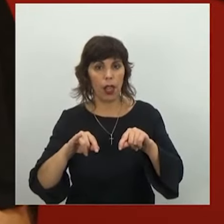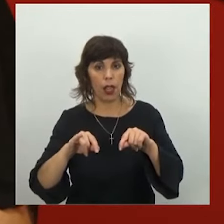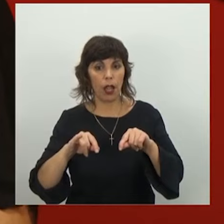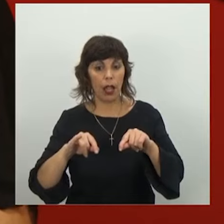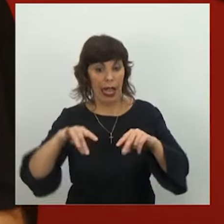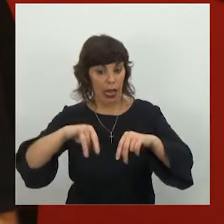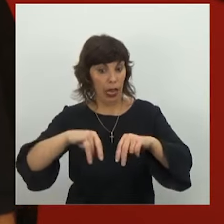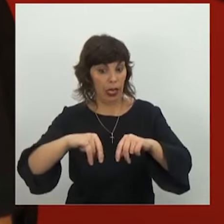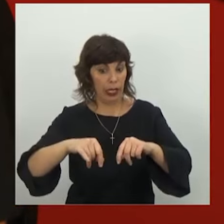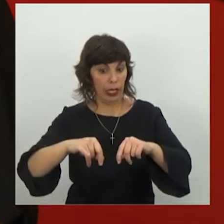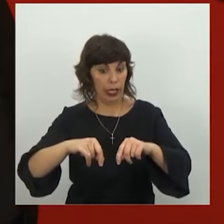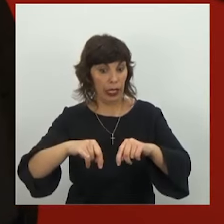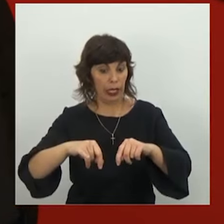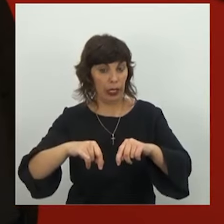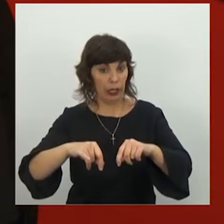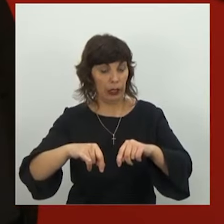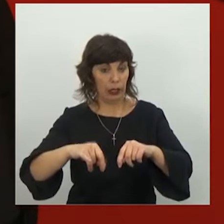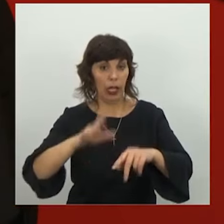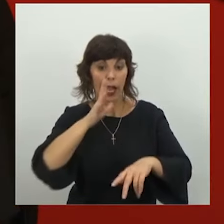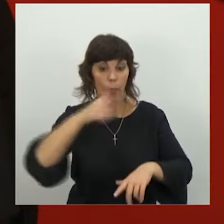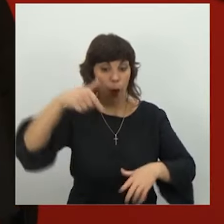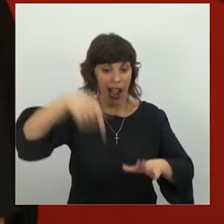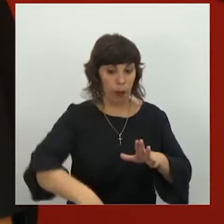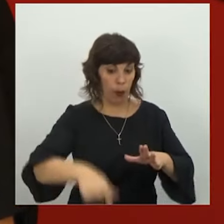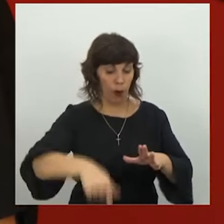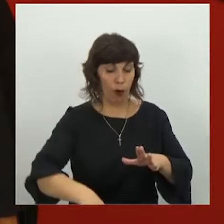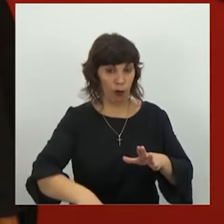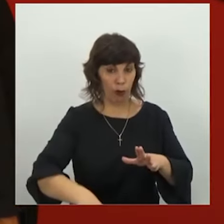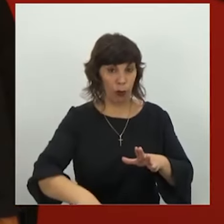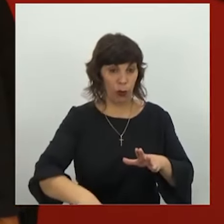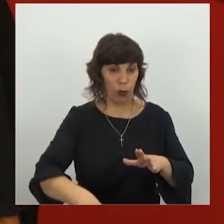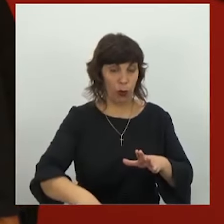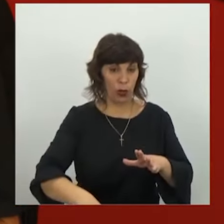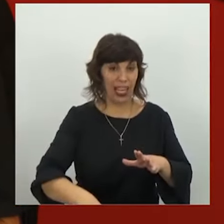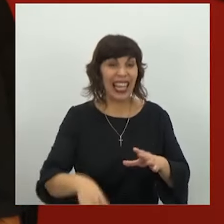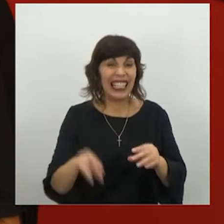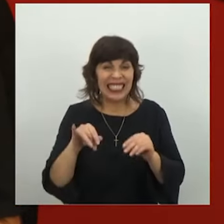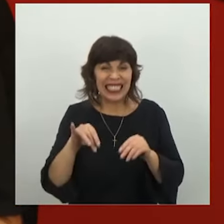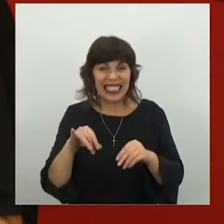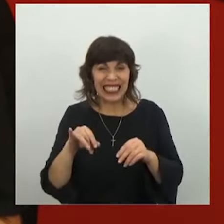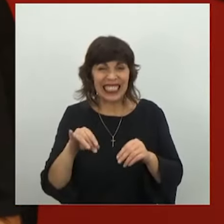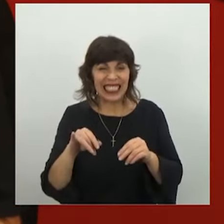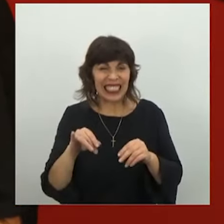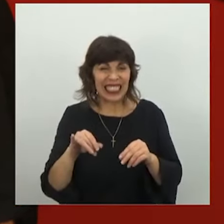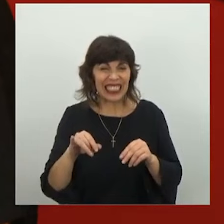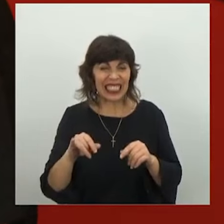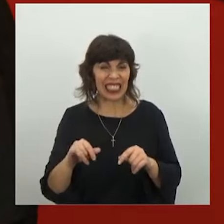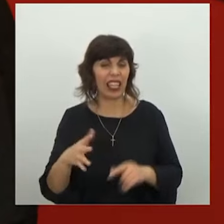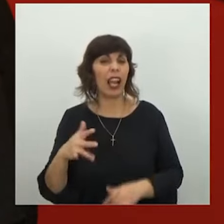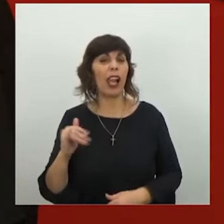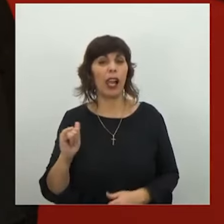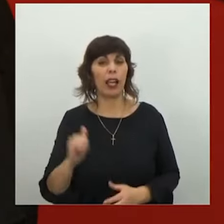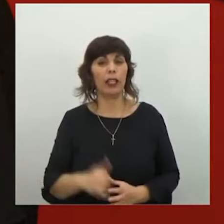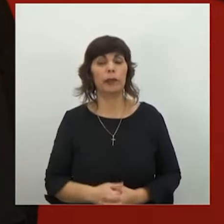pozo se acumulan en el pozo, vienen con tierra fina. Pero hay una